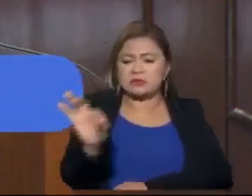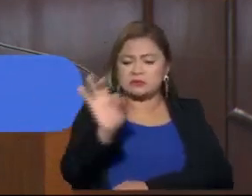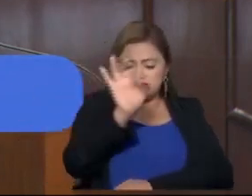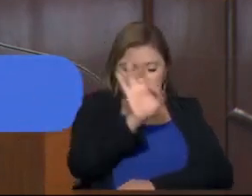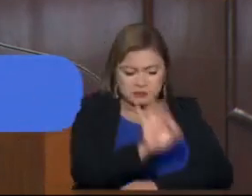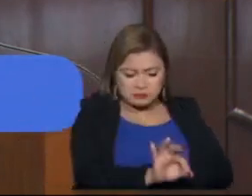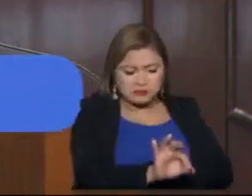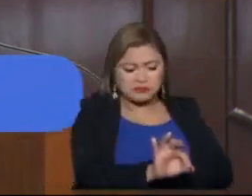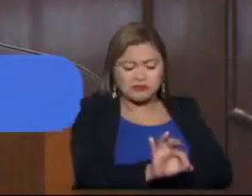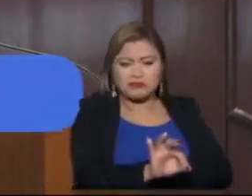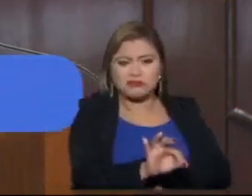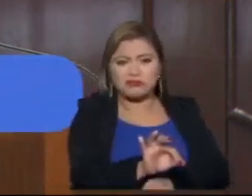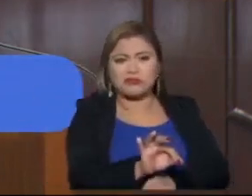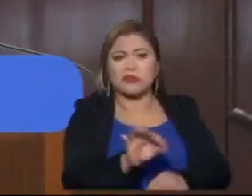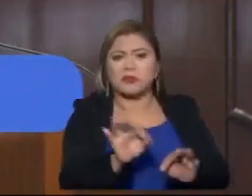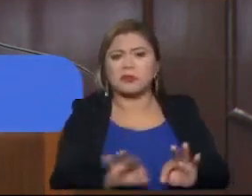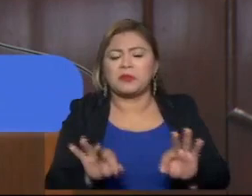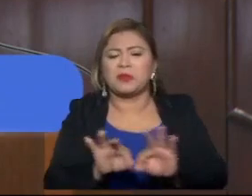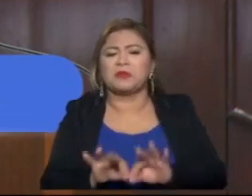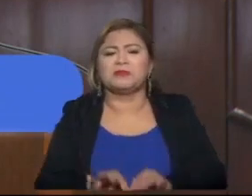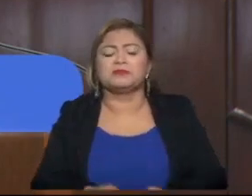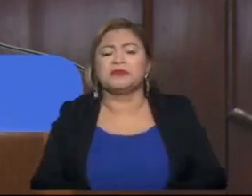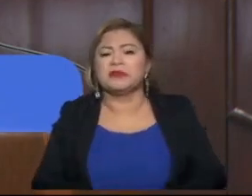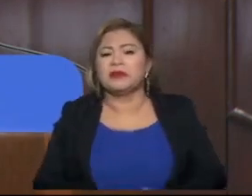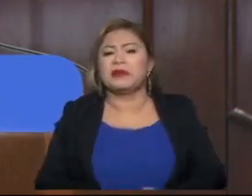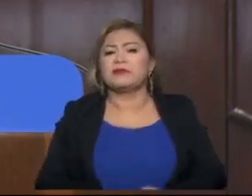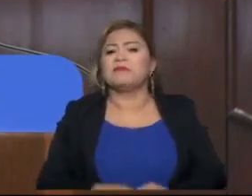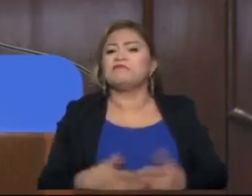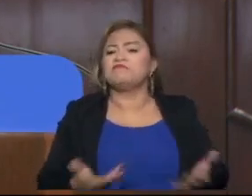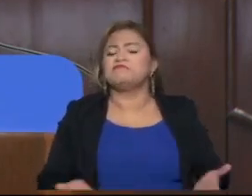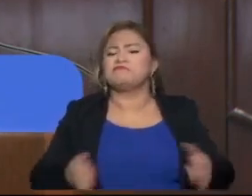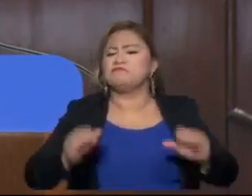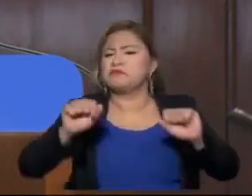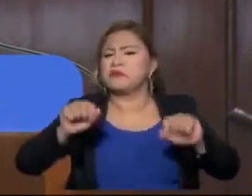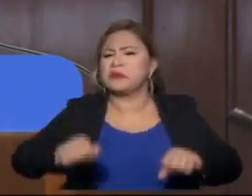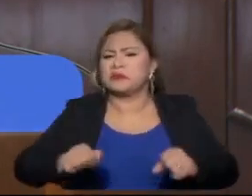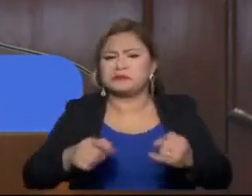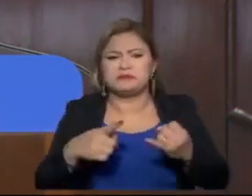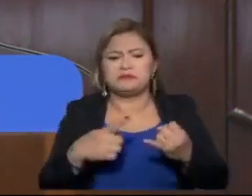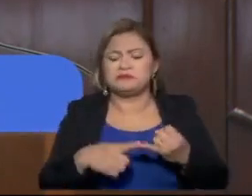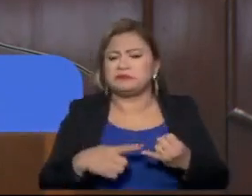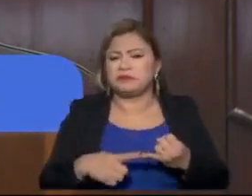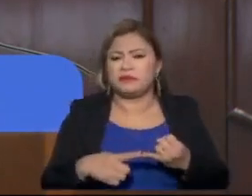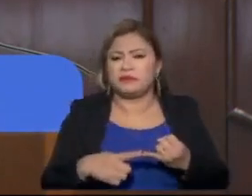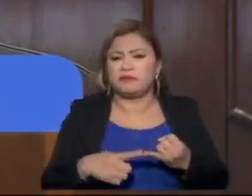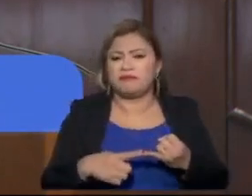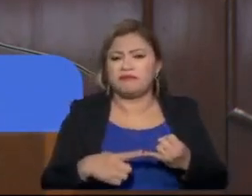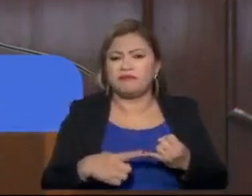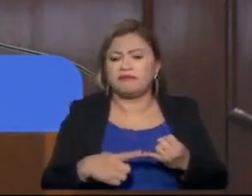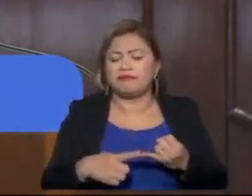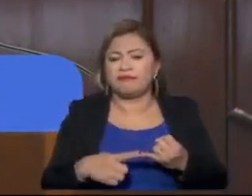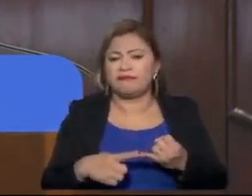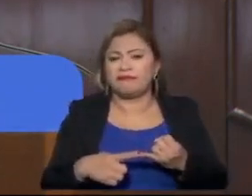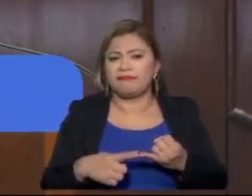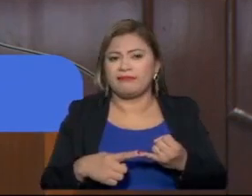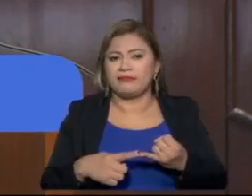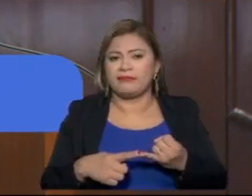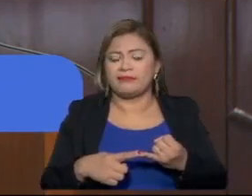y discrecional que me permitía hacerlo de manera directa.